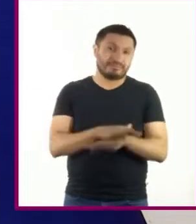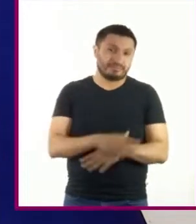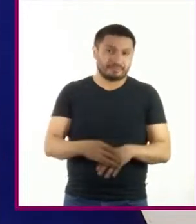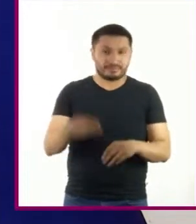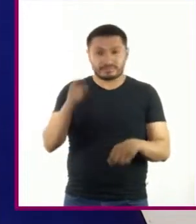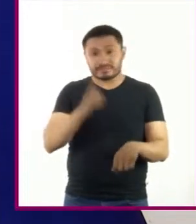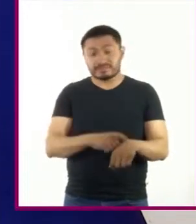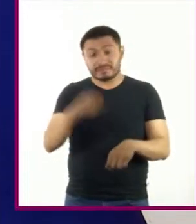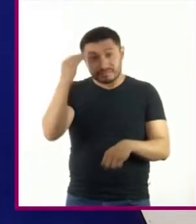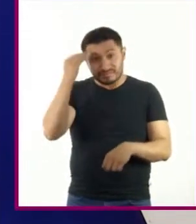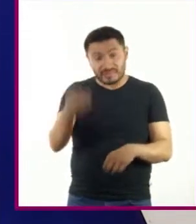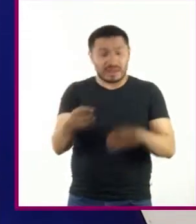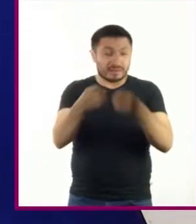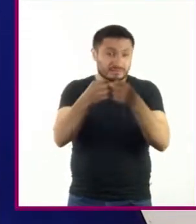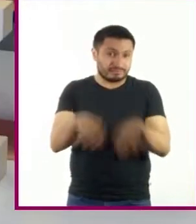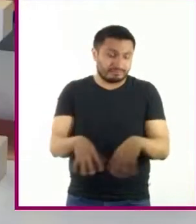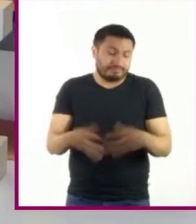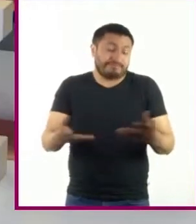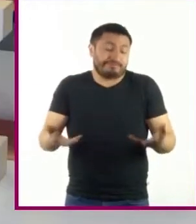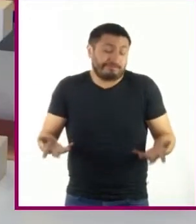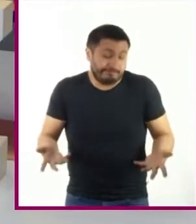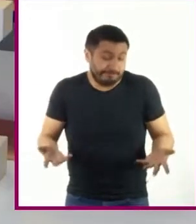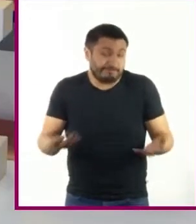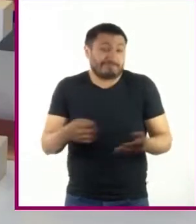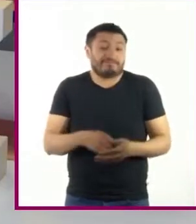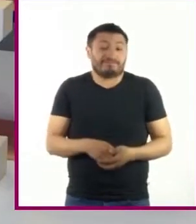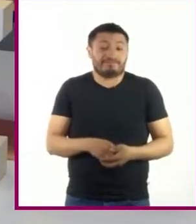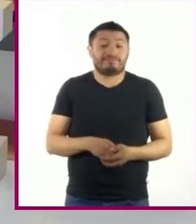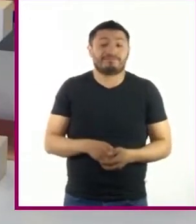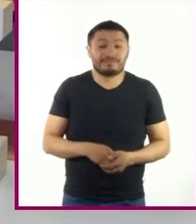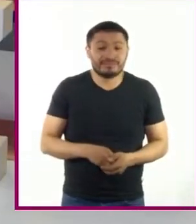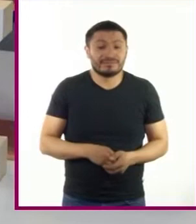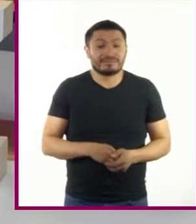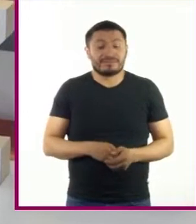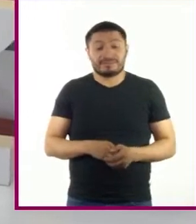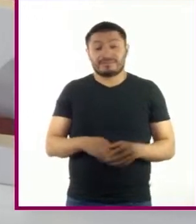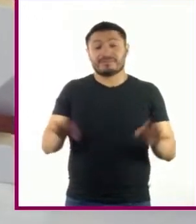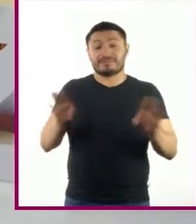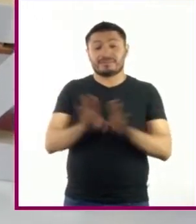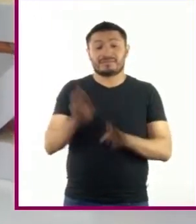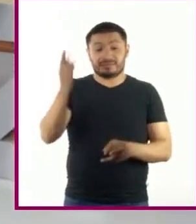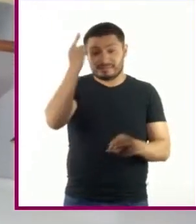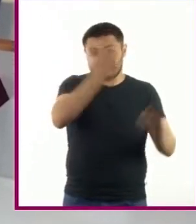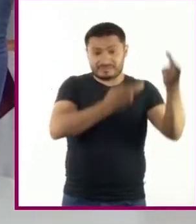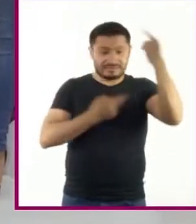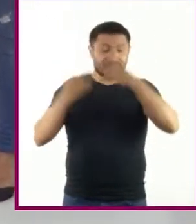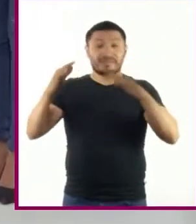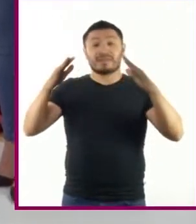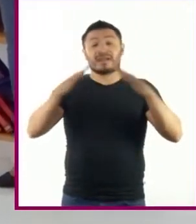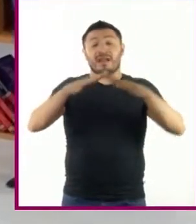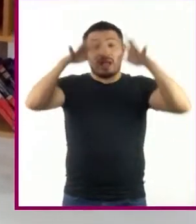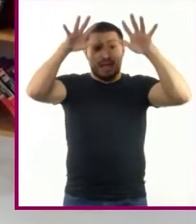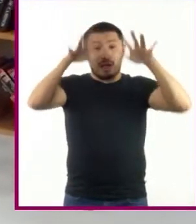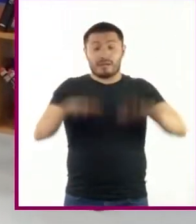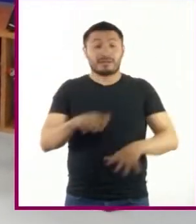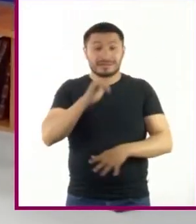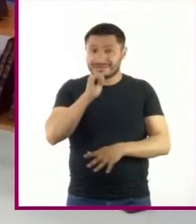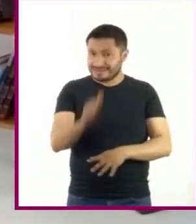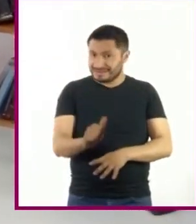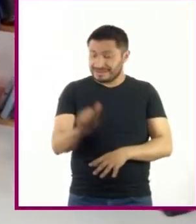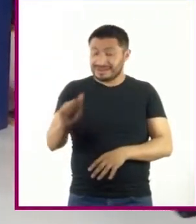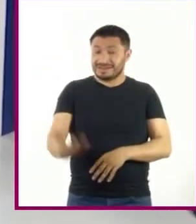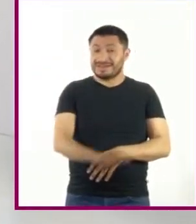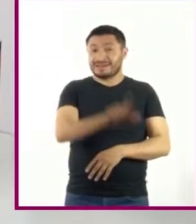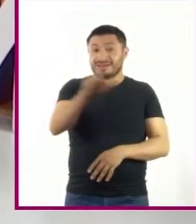un poco de tiempo si lo hicieran así? Es como revisar que la casa no se caiga y ya